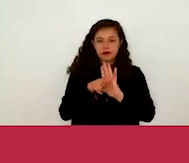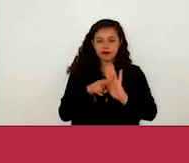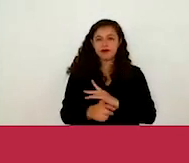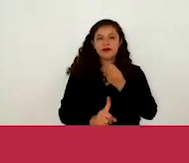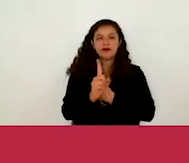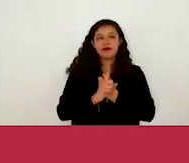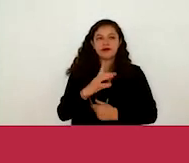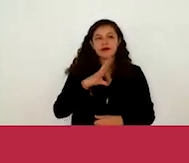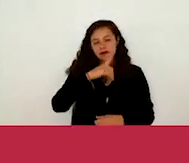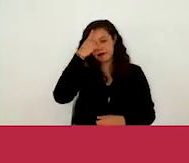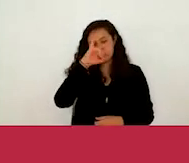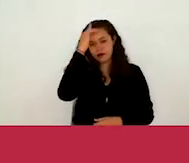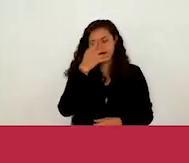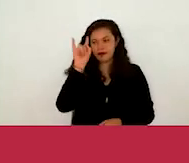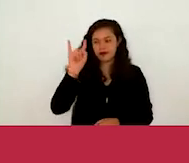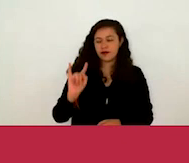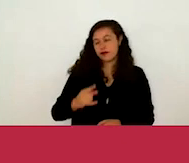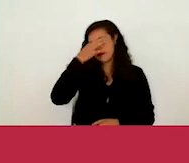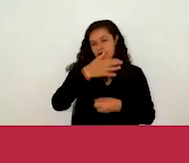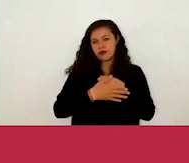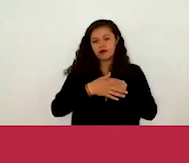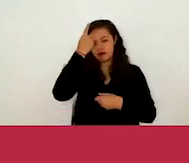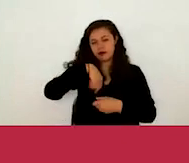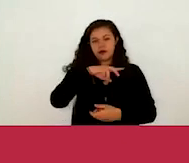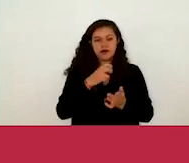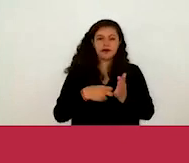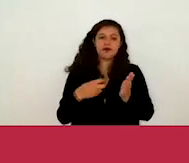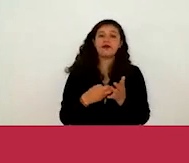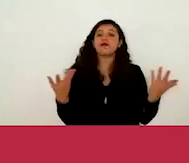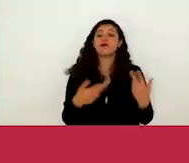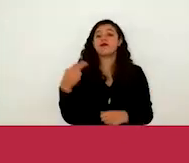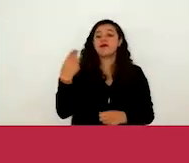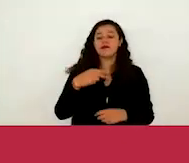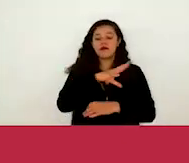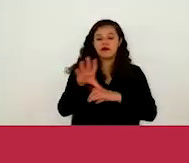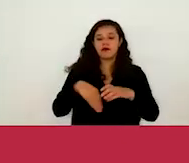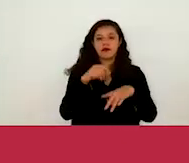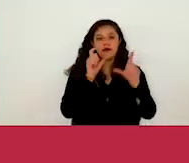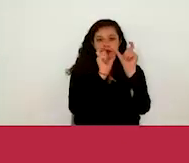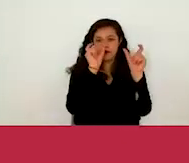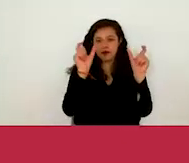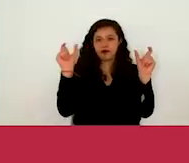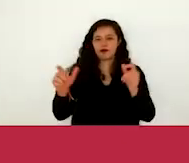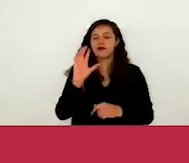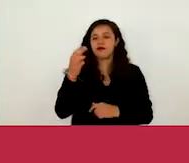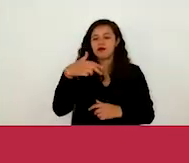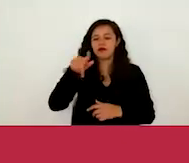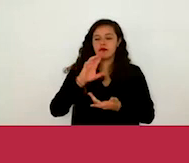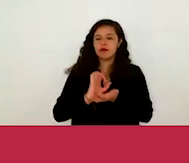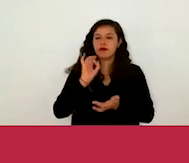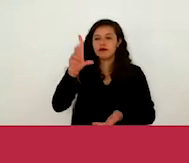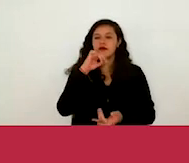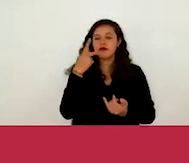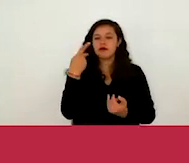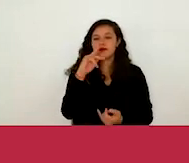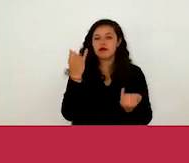aparecerá en ella indíquenos para llevar a cabo la edición correspondiente no olviden colocar su nombre completo por medio del chat y también mencionar